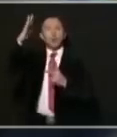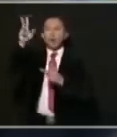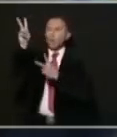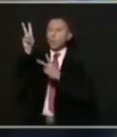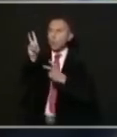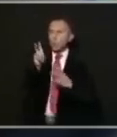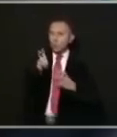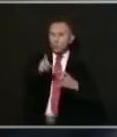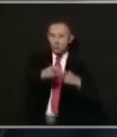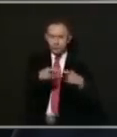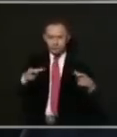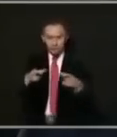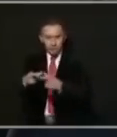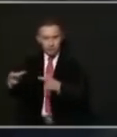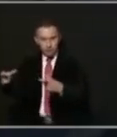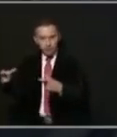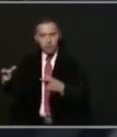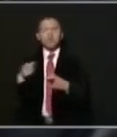geotérmica.